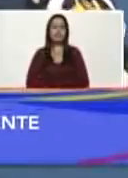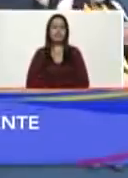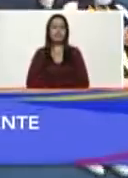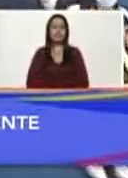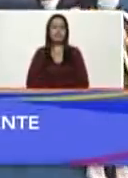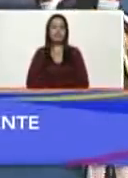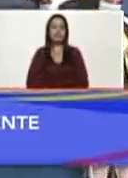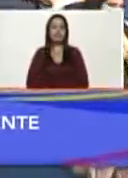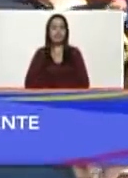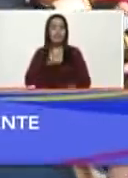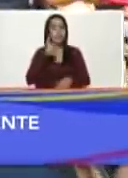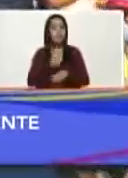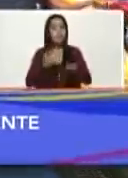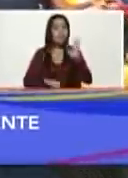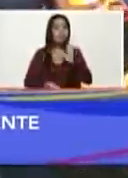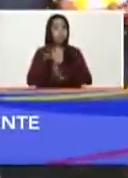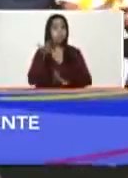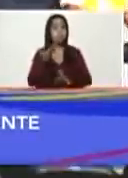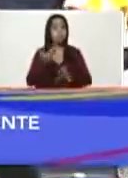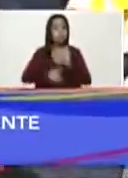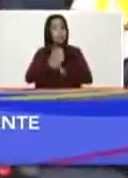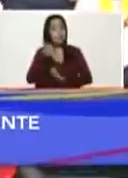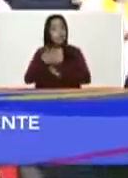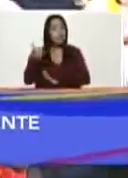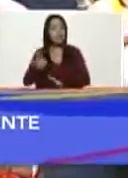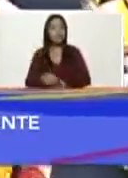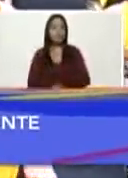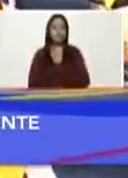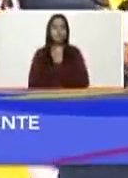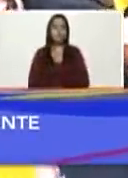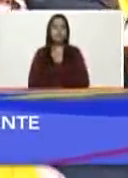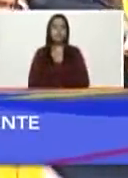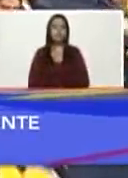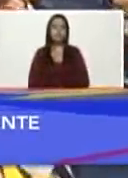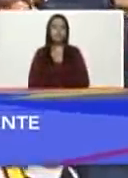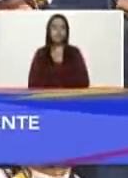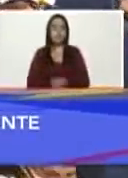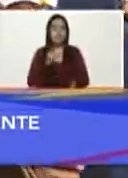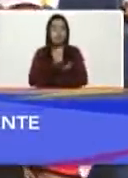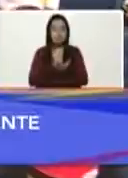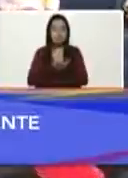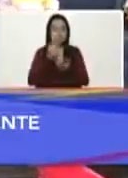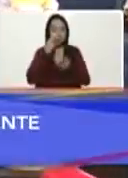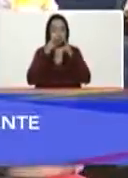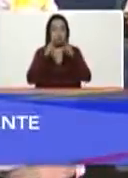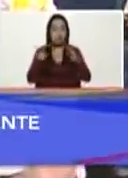Hay que crecer, hay que crecer. Para que ustedes vean,